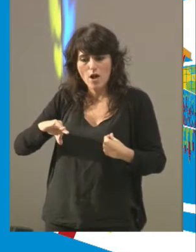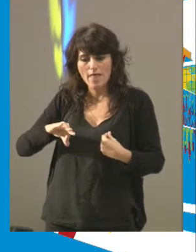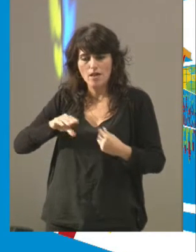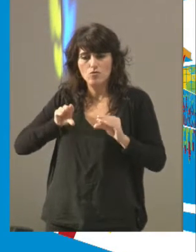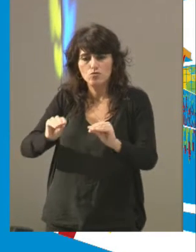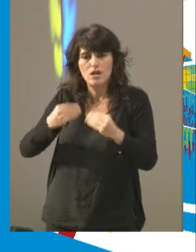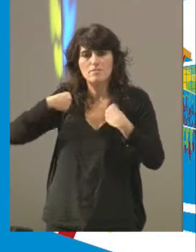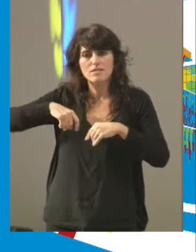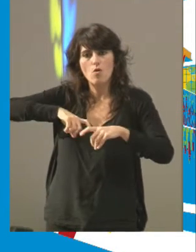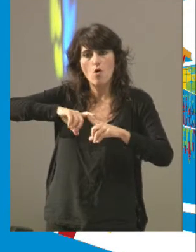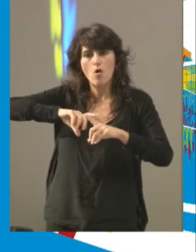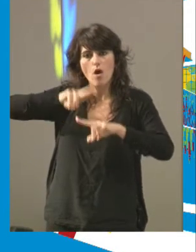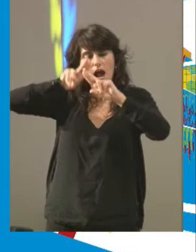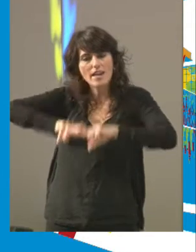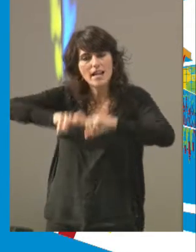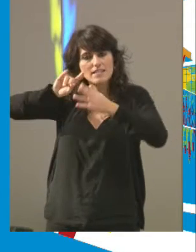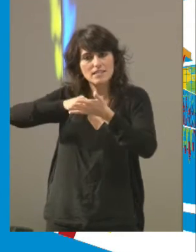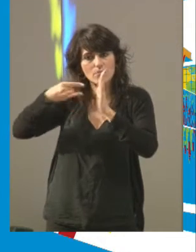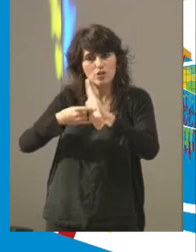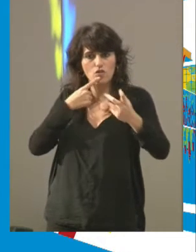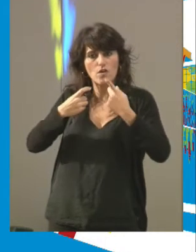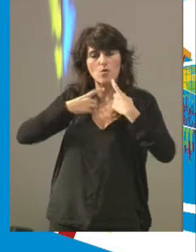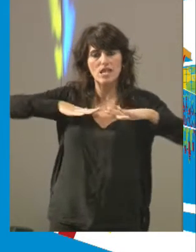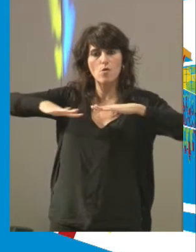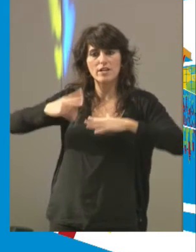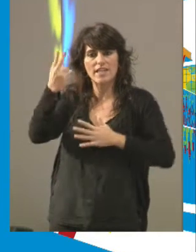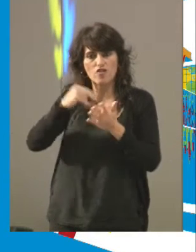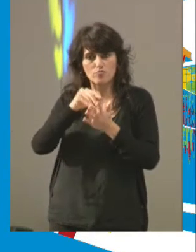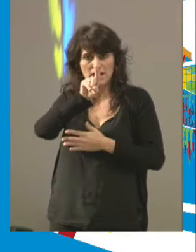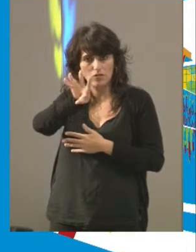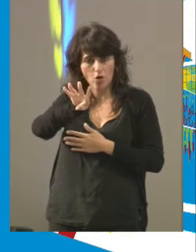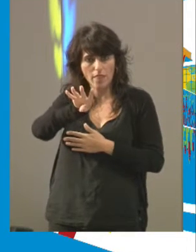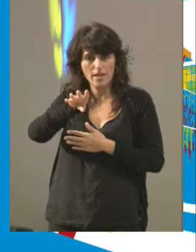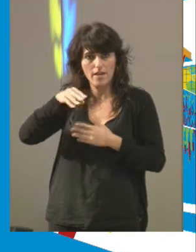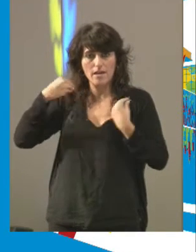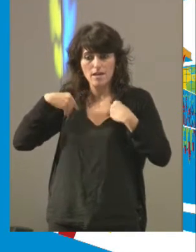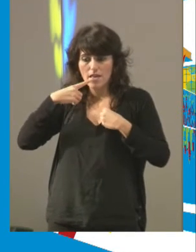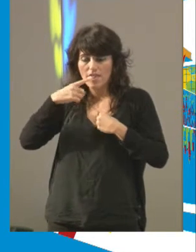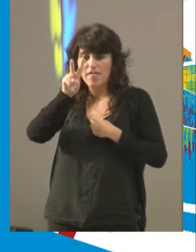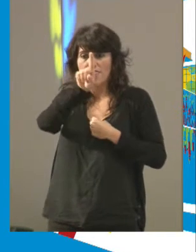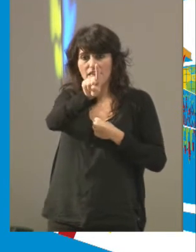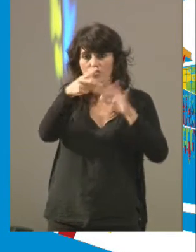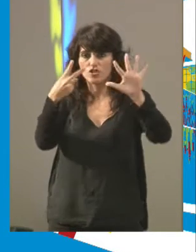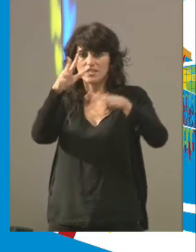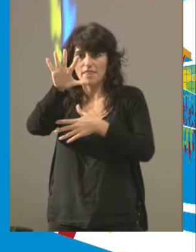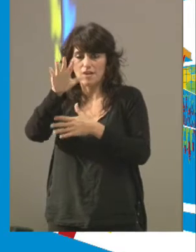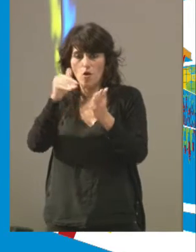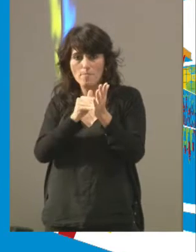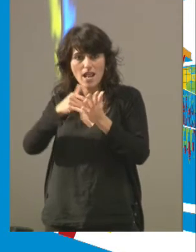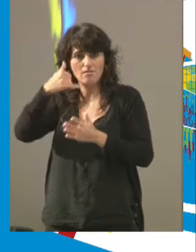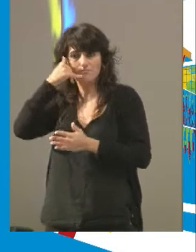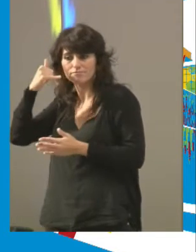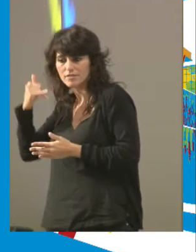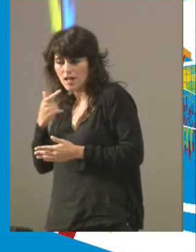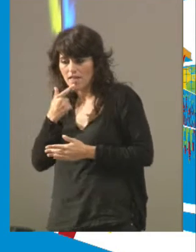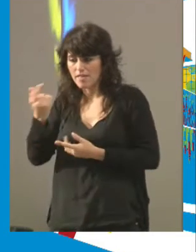el análisis del proyecto de encuesta de movilidad de Zaragoza del año 2014, basado en 175.000 terminales que nos iban